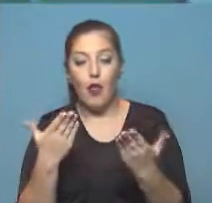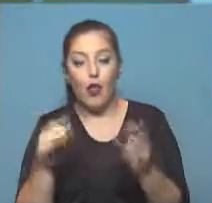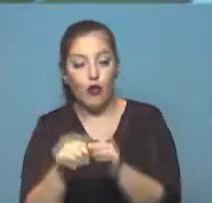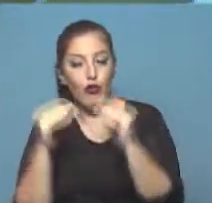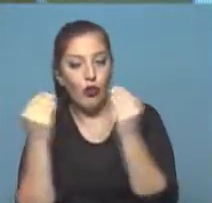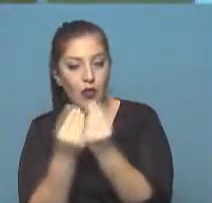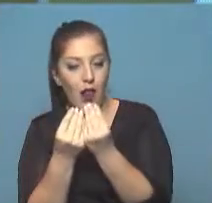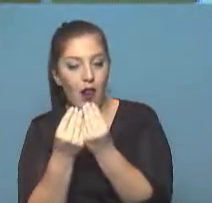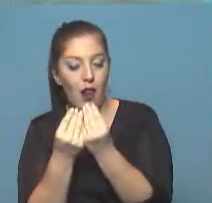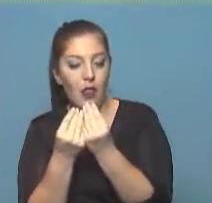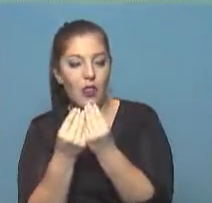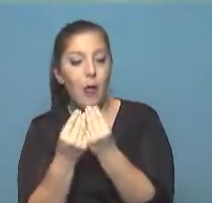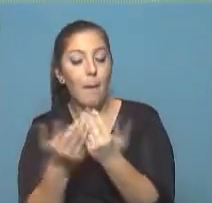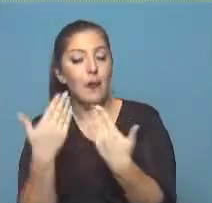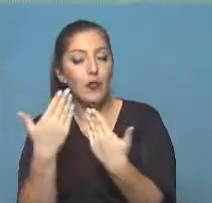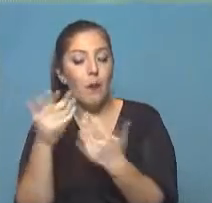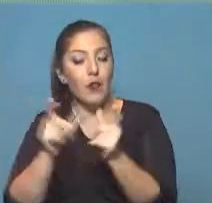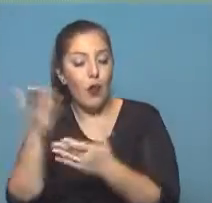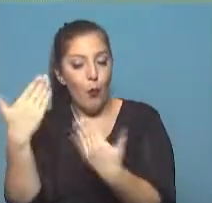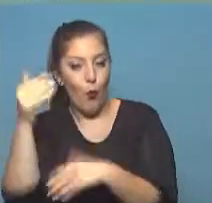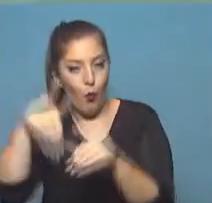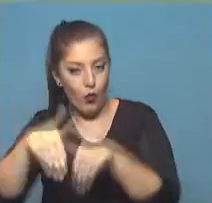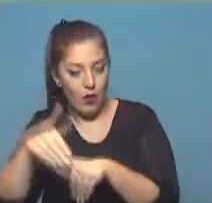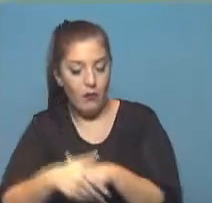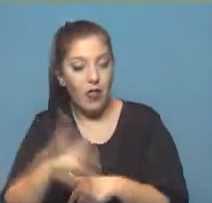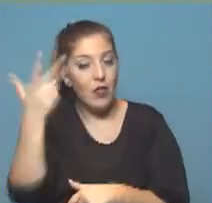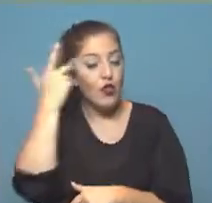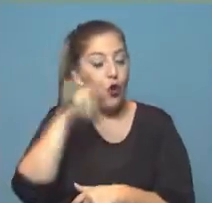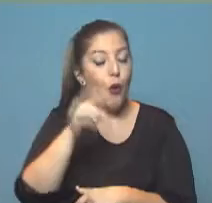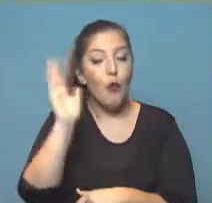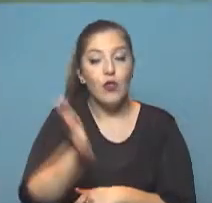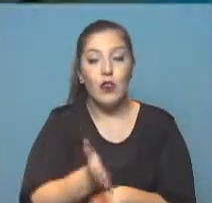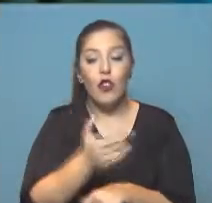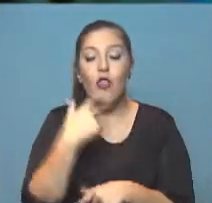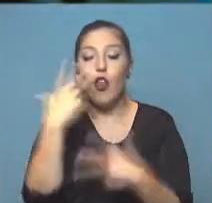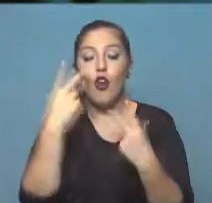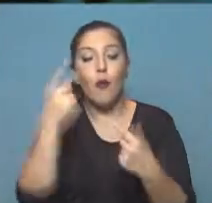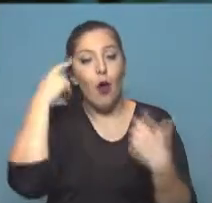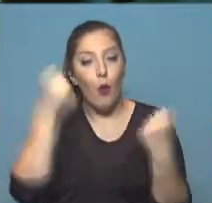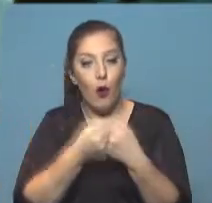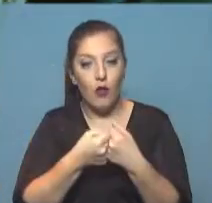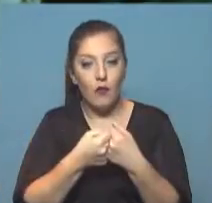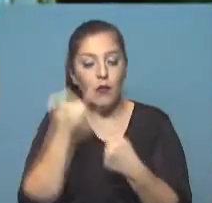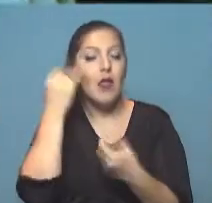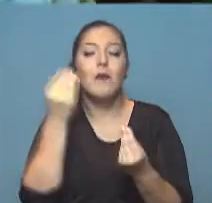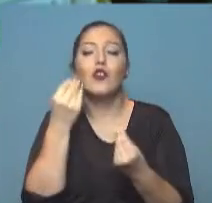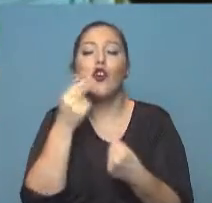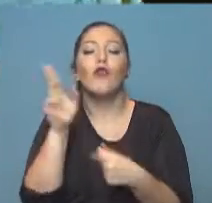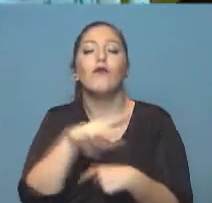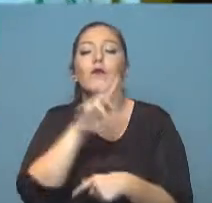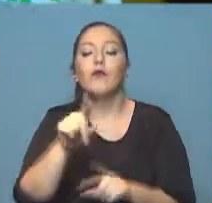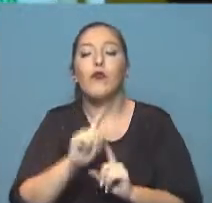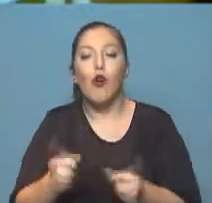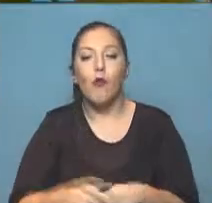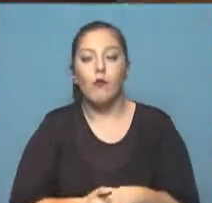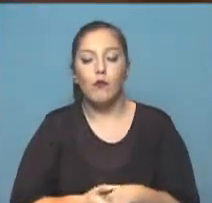votar. El 18% de los colombianos negaron este acuerdo en el fondo. ¿Y qué pasó con esa abstención? Porque, digo,